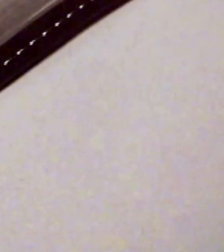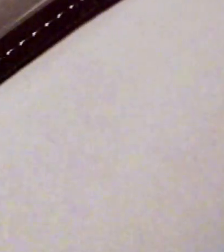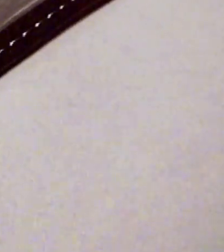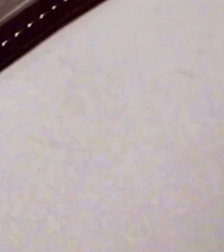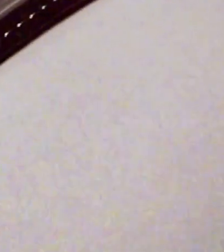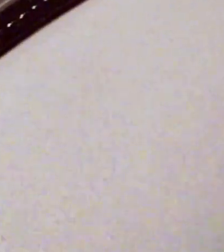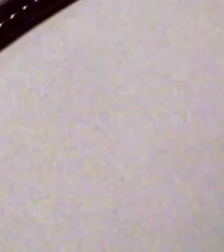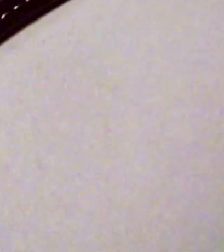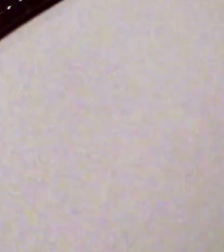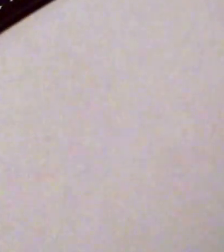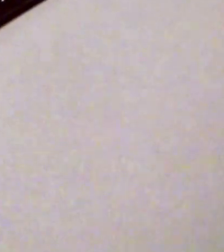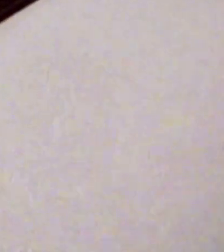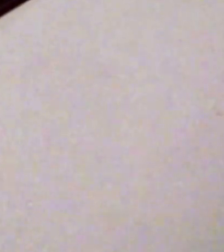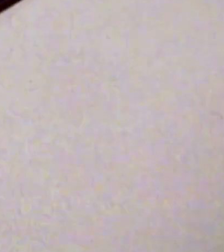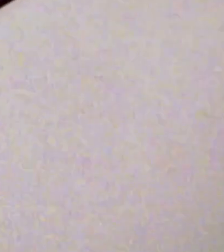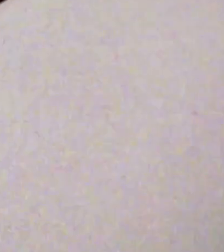te pienso.